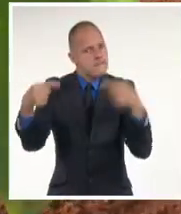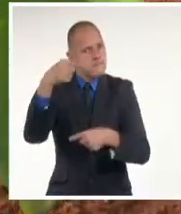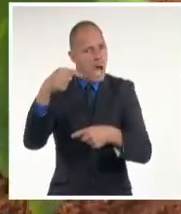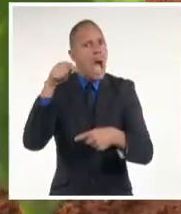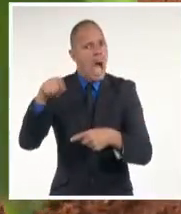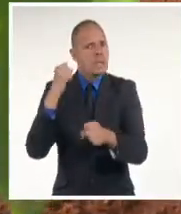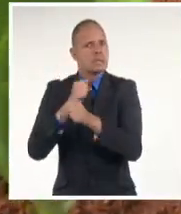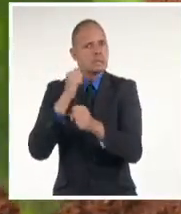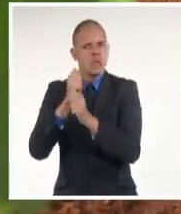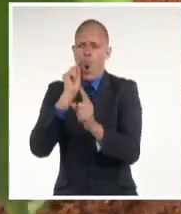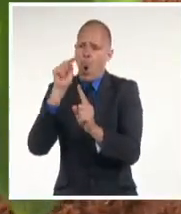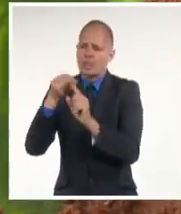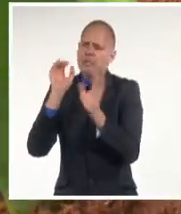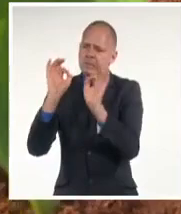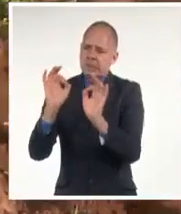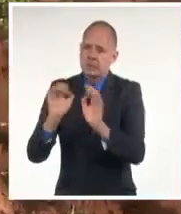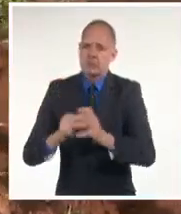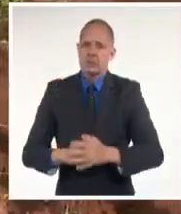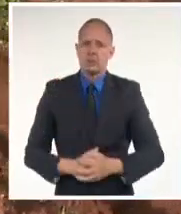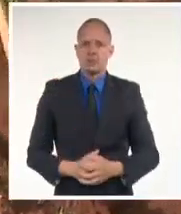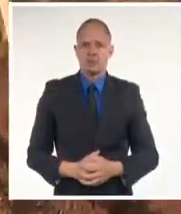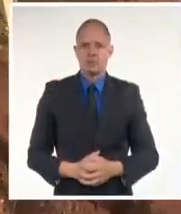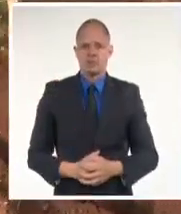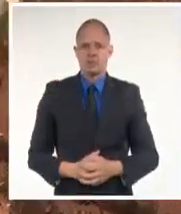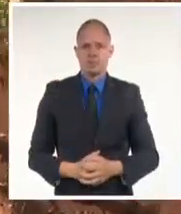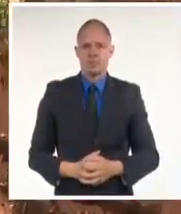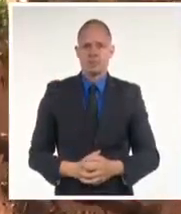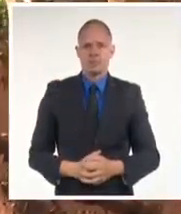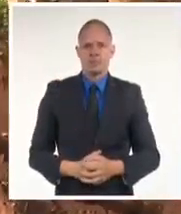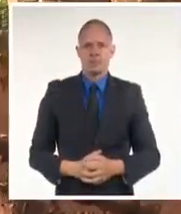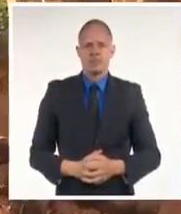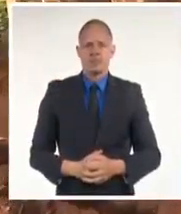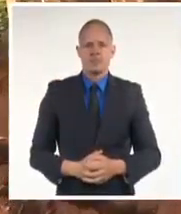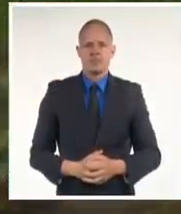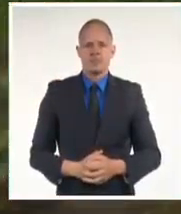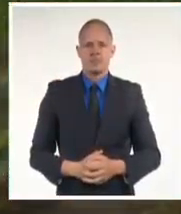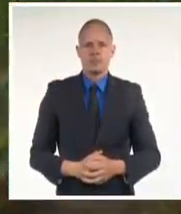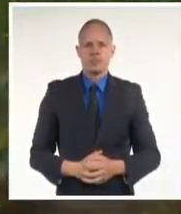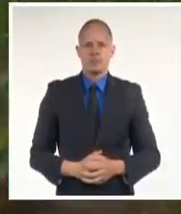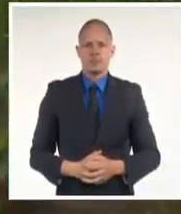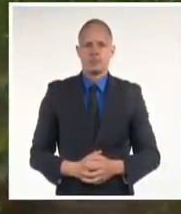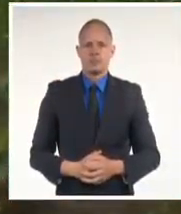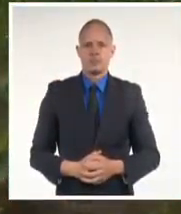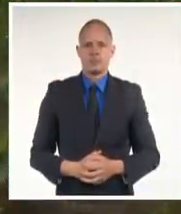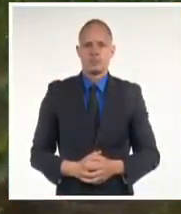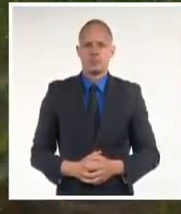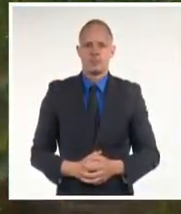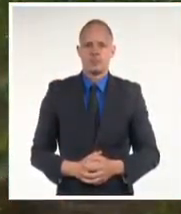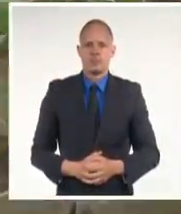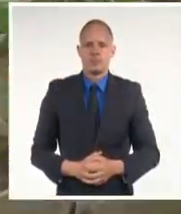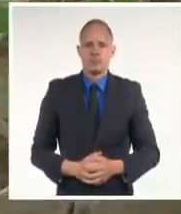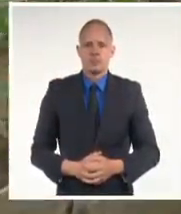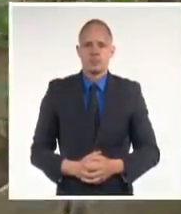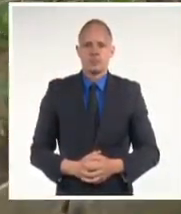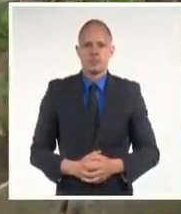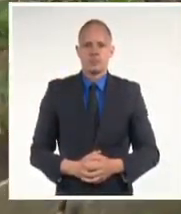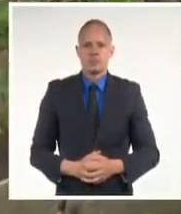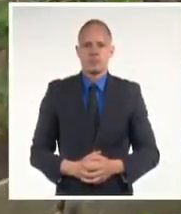del territorio más occidental. Desde Pinar del Río, Fátima Rivera Amador, Sistema Informativo de la Televisión Cubana.